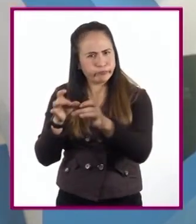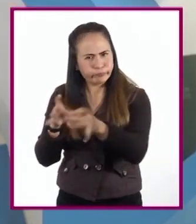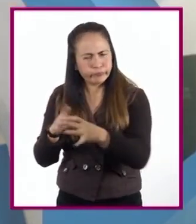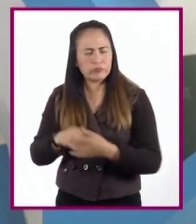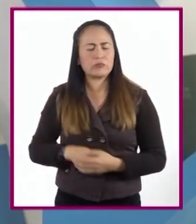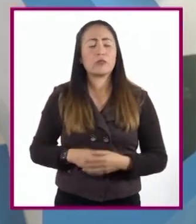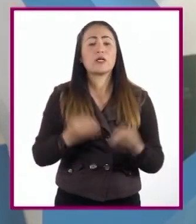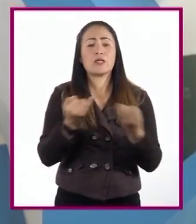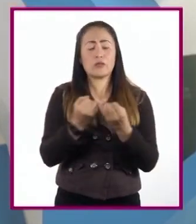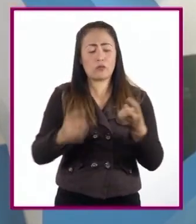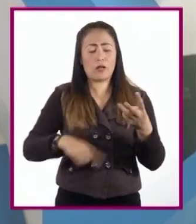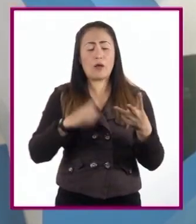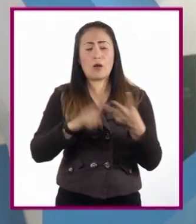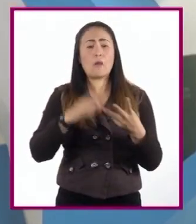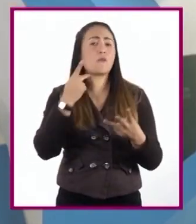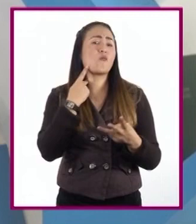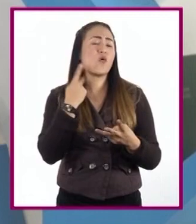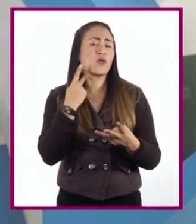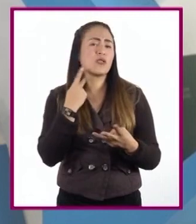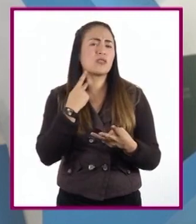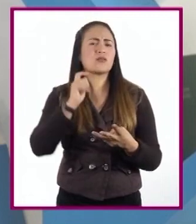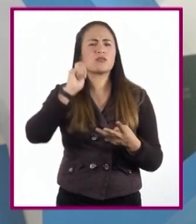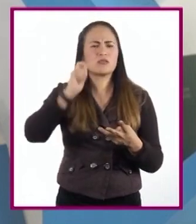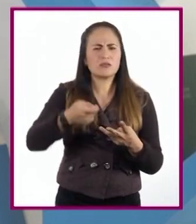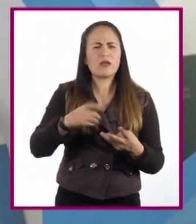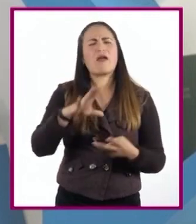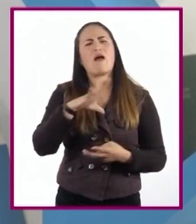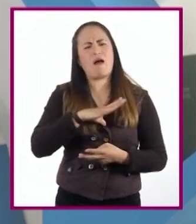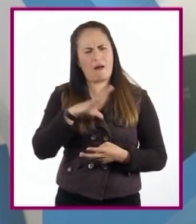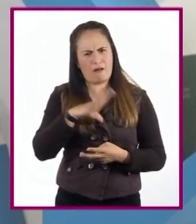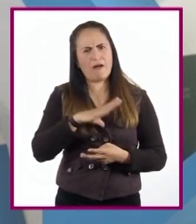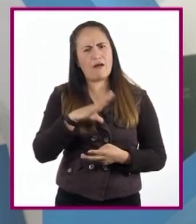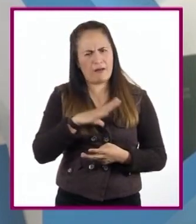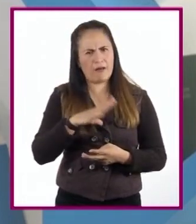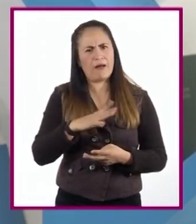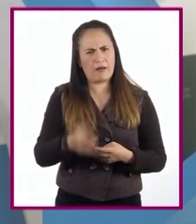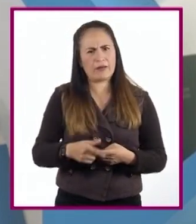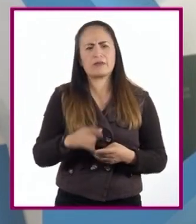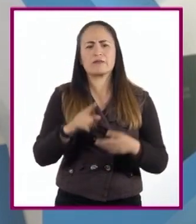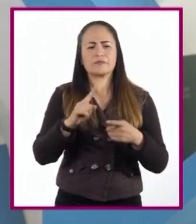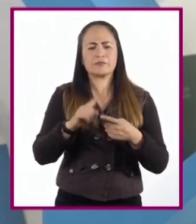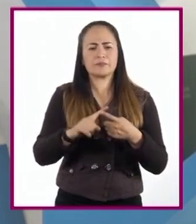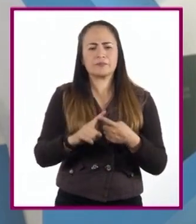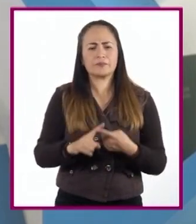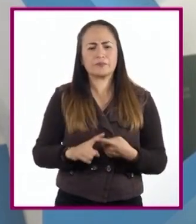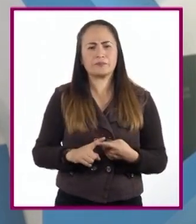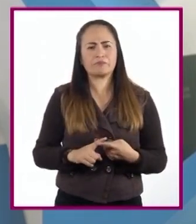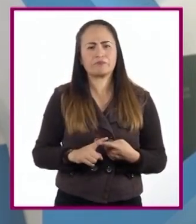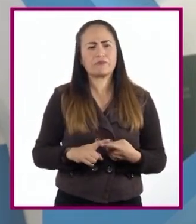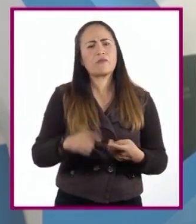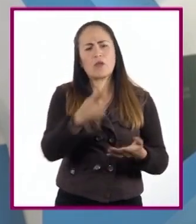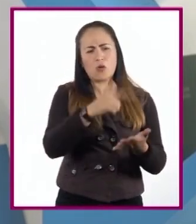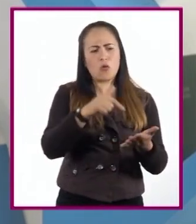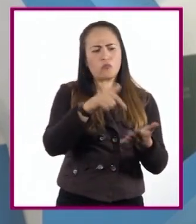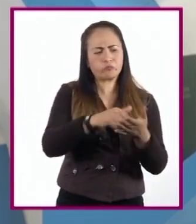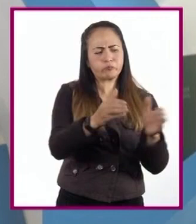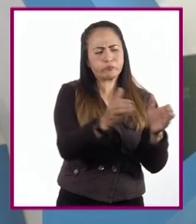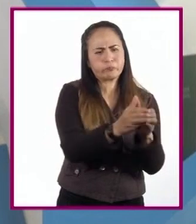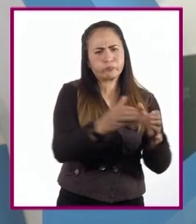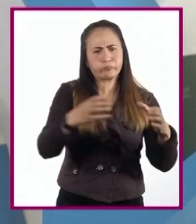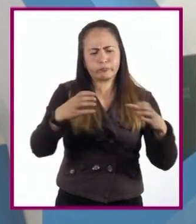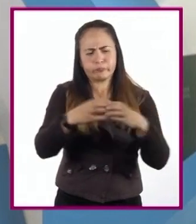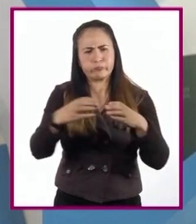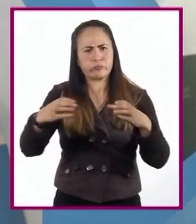en los aspectos políticos hacemos referencia a la existencia de la Xaltépetl, que eran entidades políticas